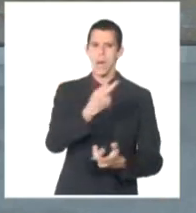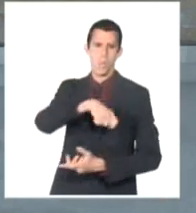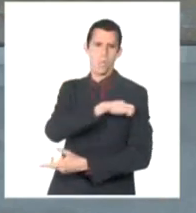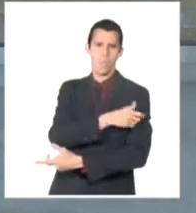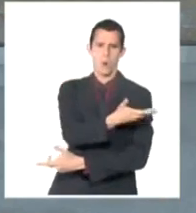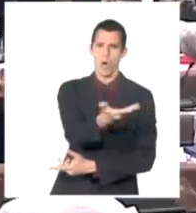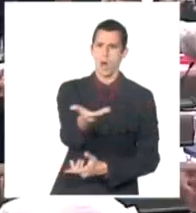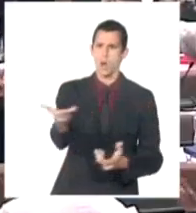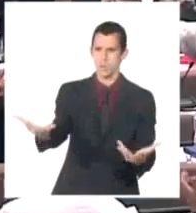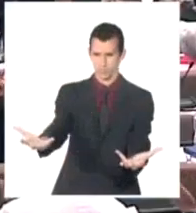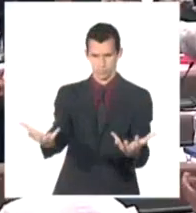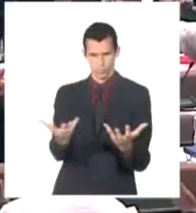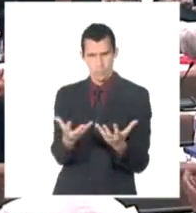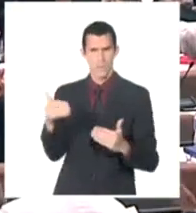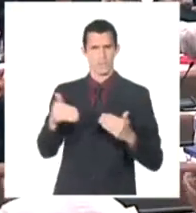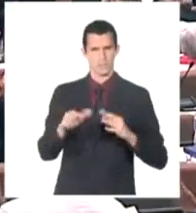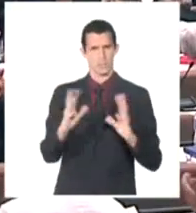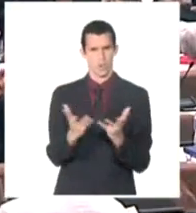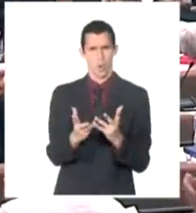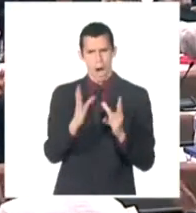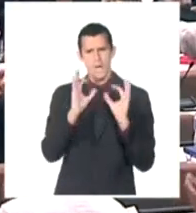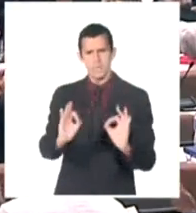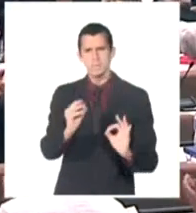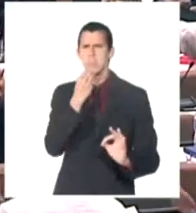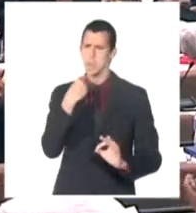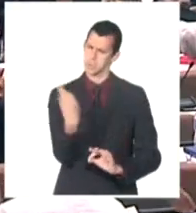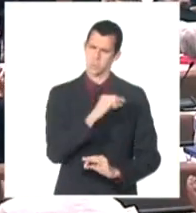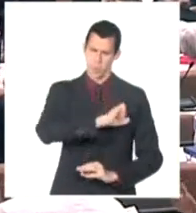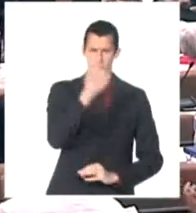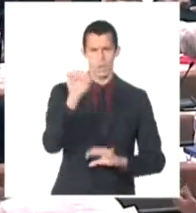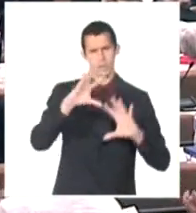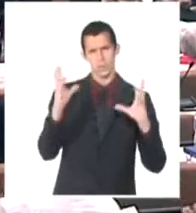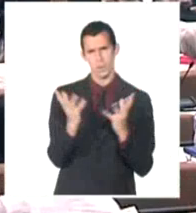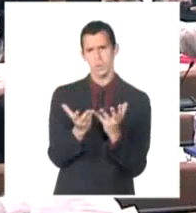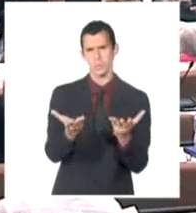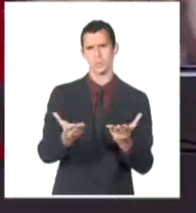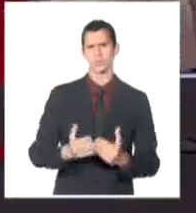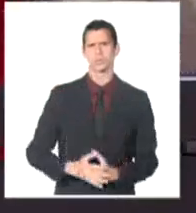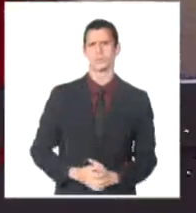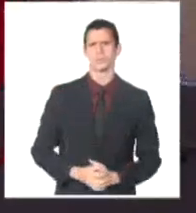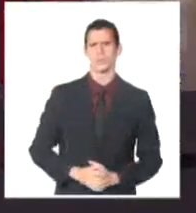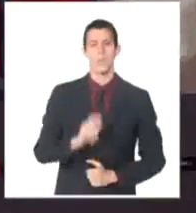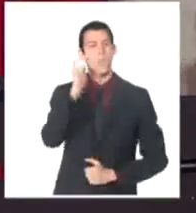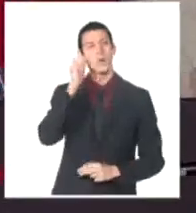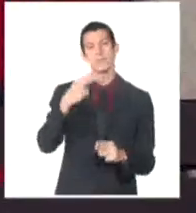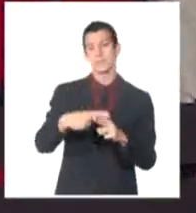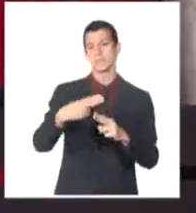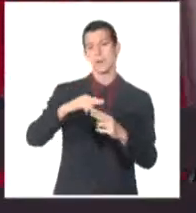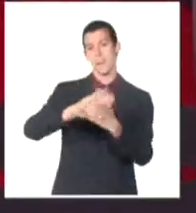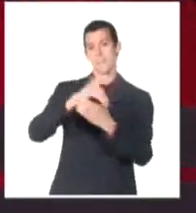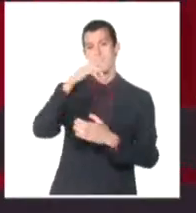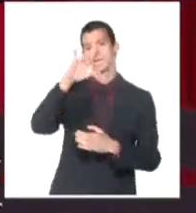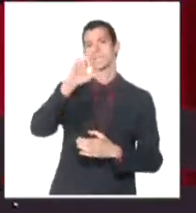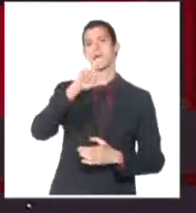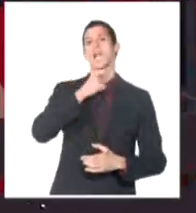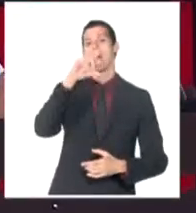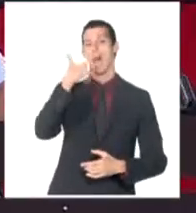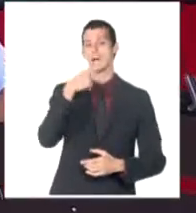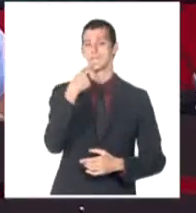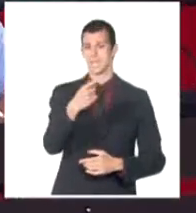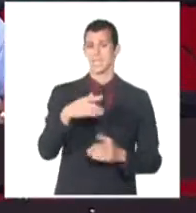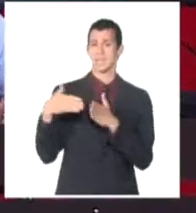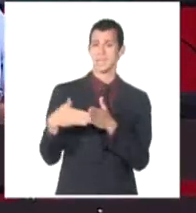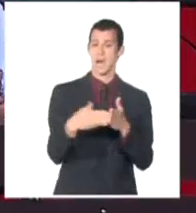el camino a la victoria. Ese sentir popular fue el que supo captar la diputada Marisela Figueredo para transformar la comunidad de Cujabo en